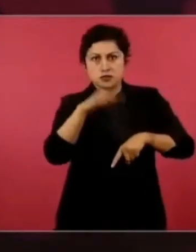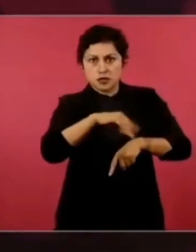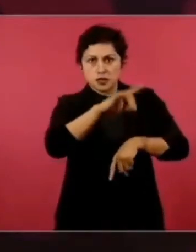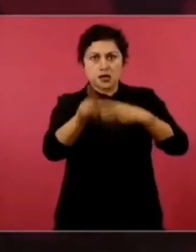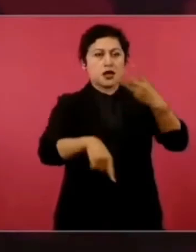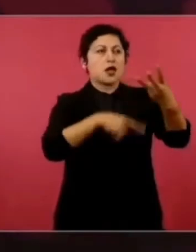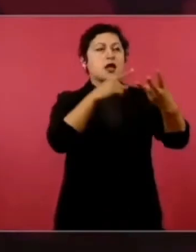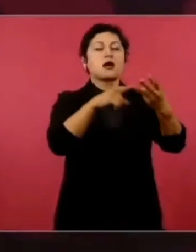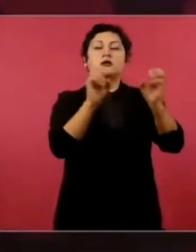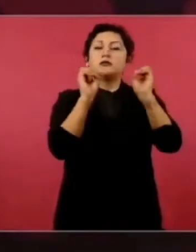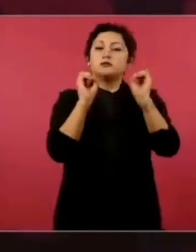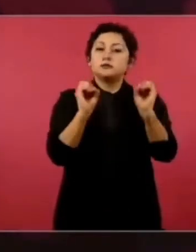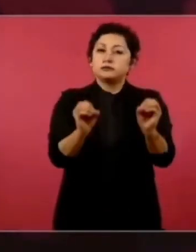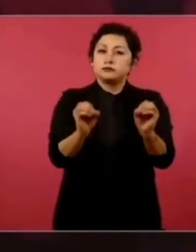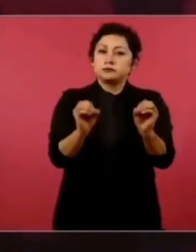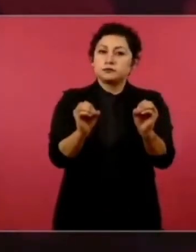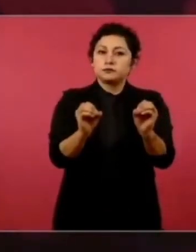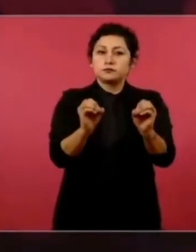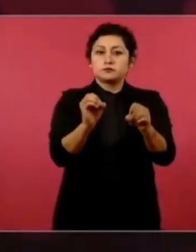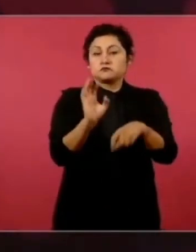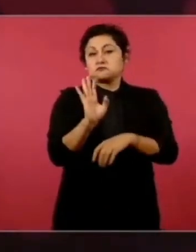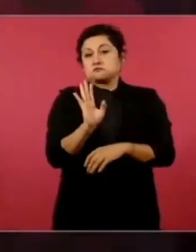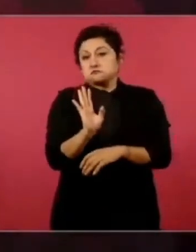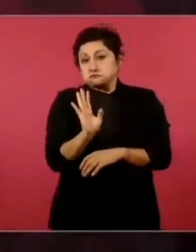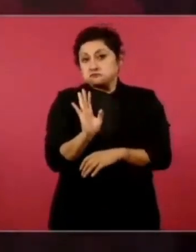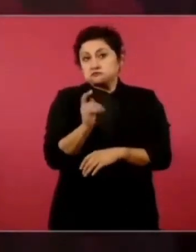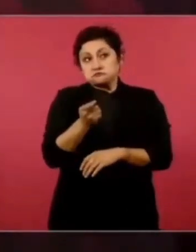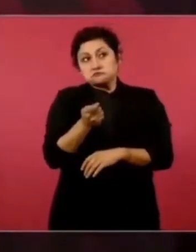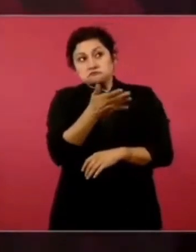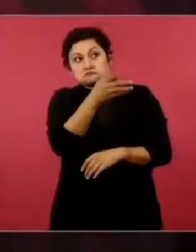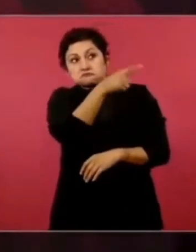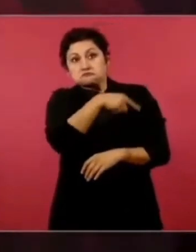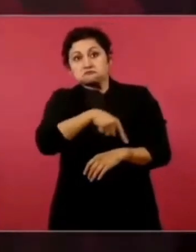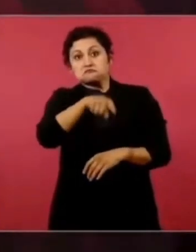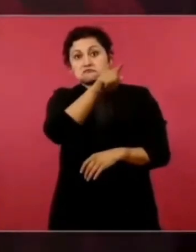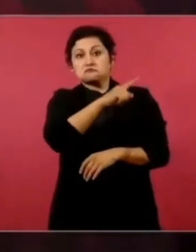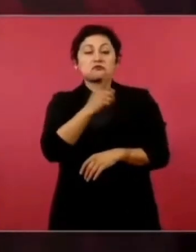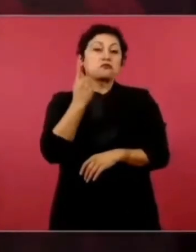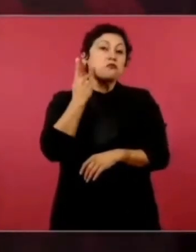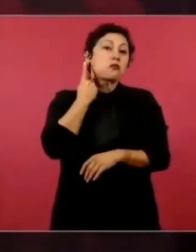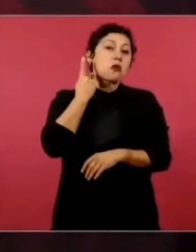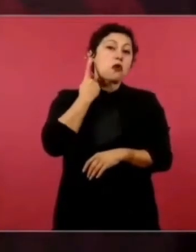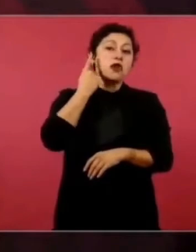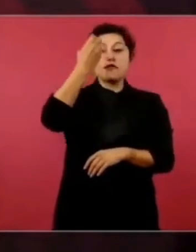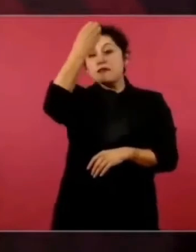la llamada sociedad política?